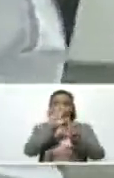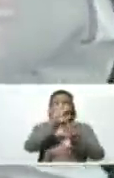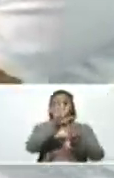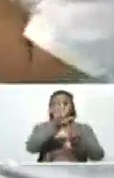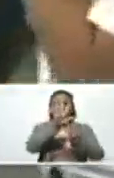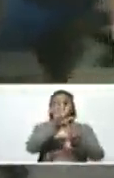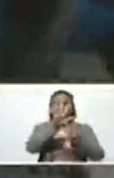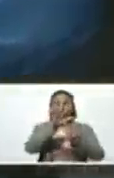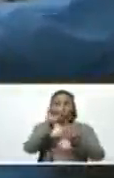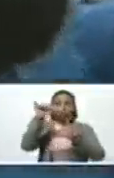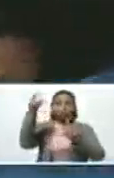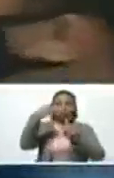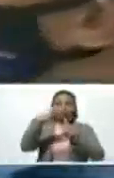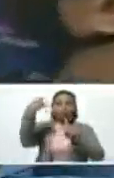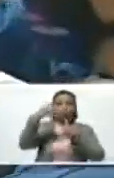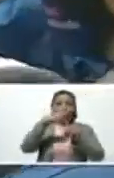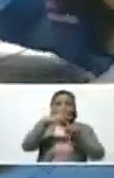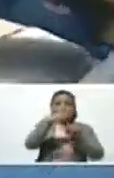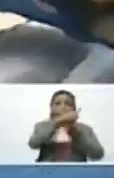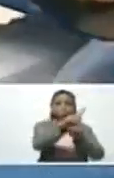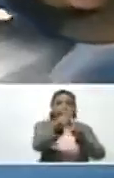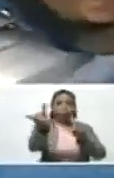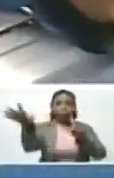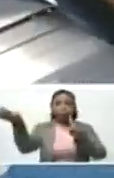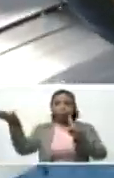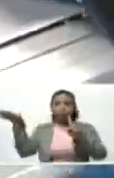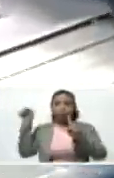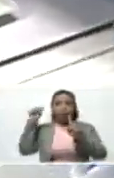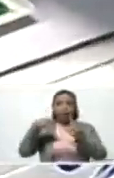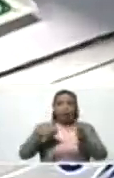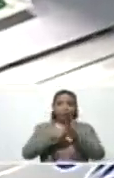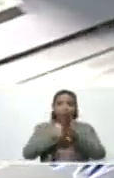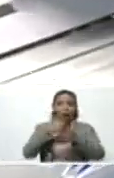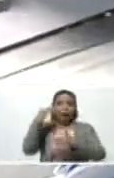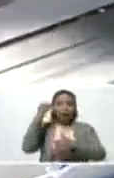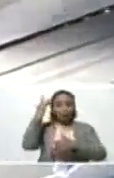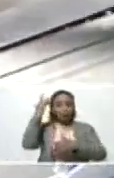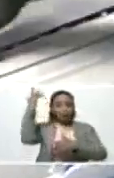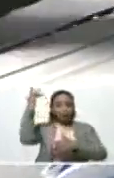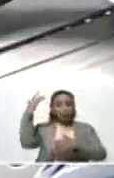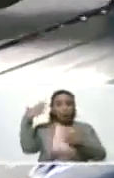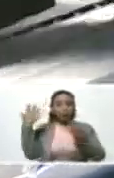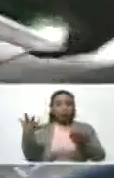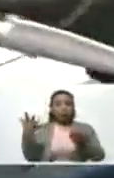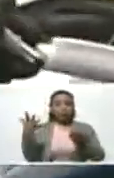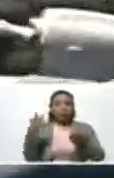decibelios cada una. El módem está en la capacidad de